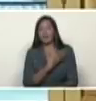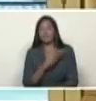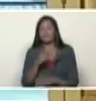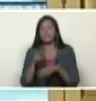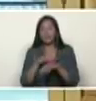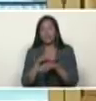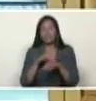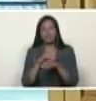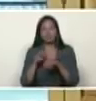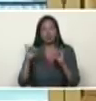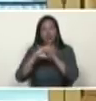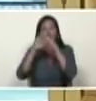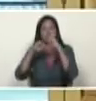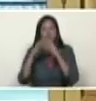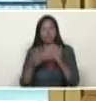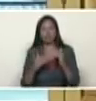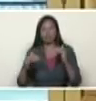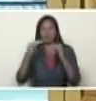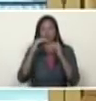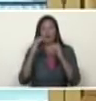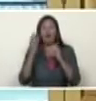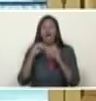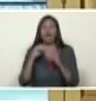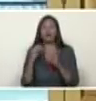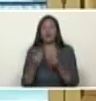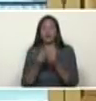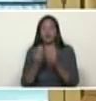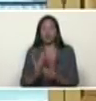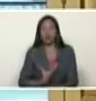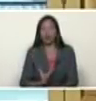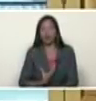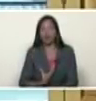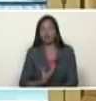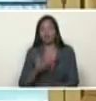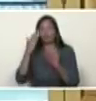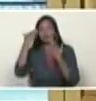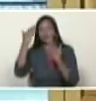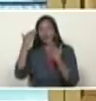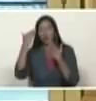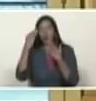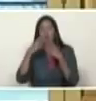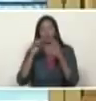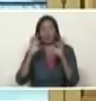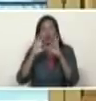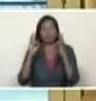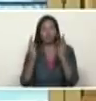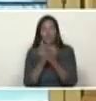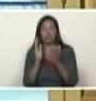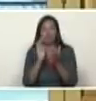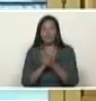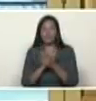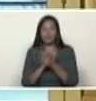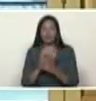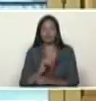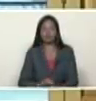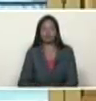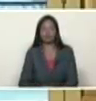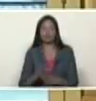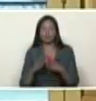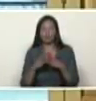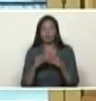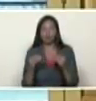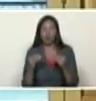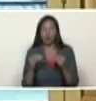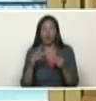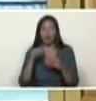Social, de Hugo Martínez, alcalde. Hugo, saludo por allá a todas las familias amigas, de María